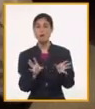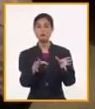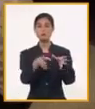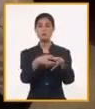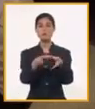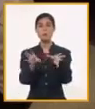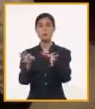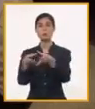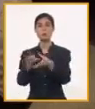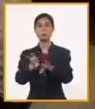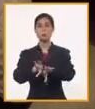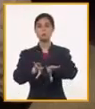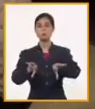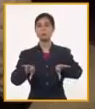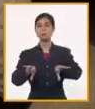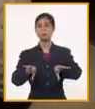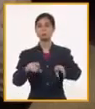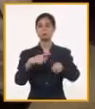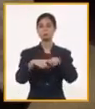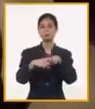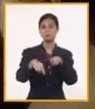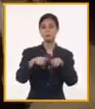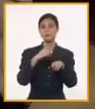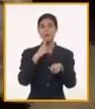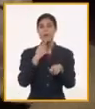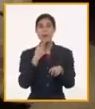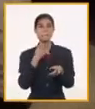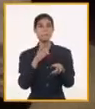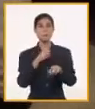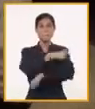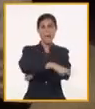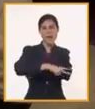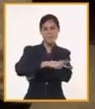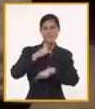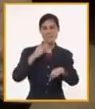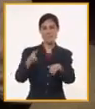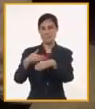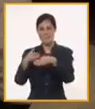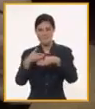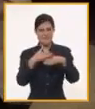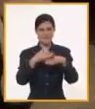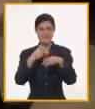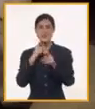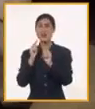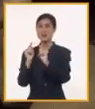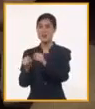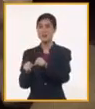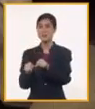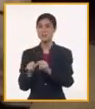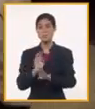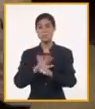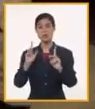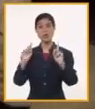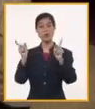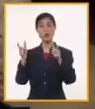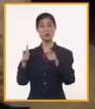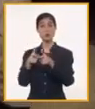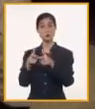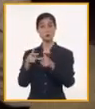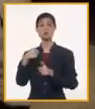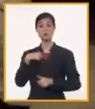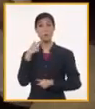poco, había ruandeses, había de acá, había de allá. Y di una reunión, yo estuve ahí en esa